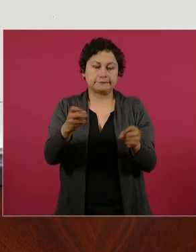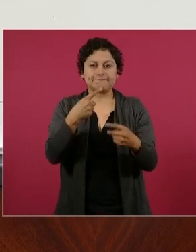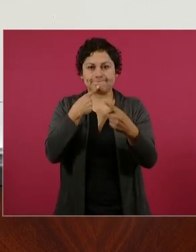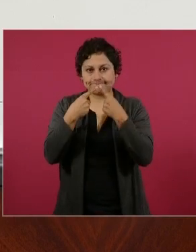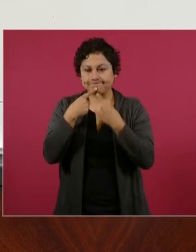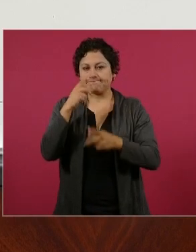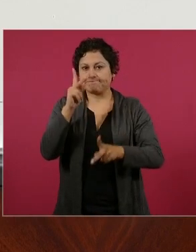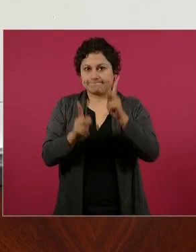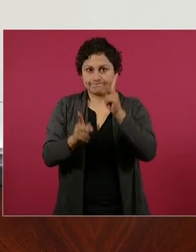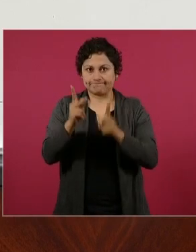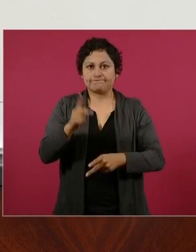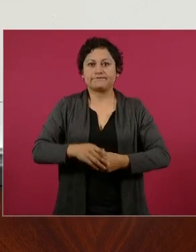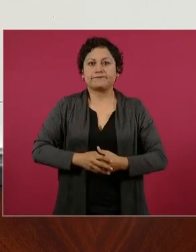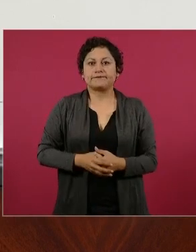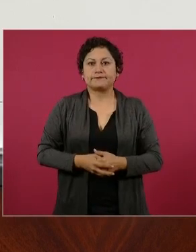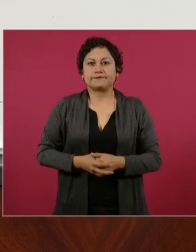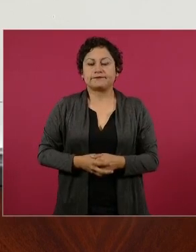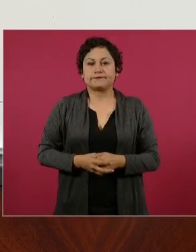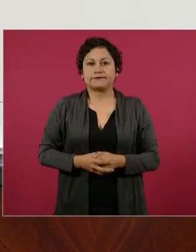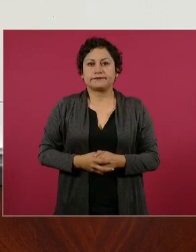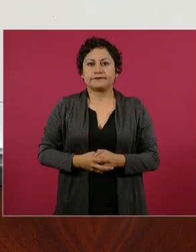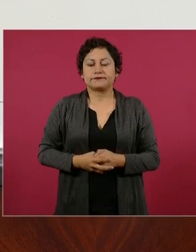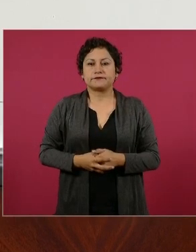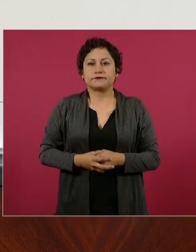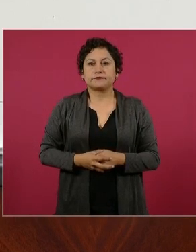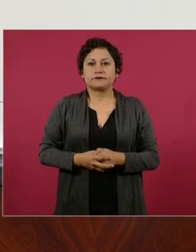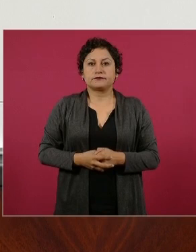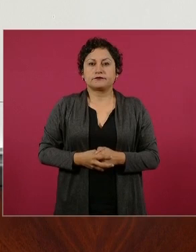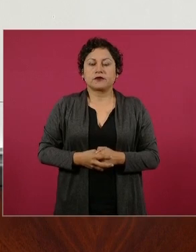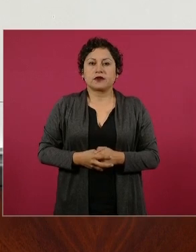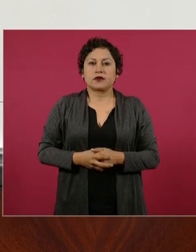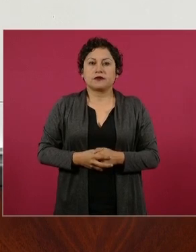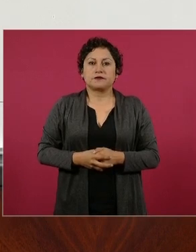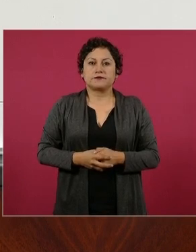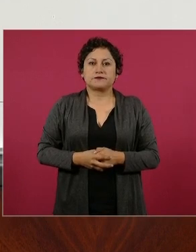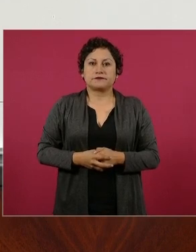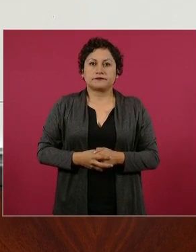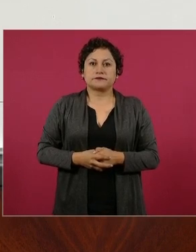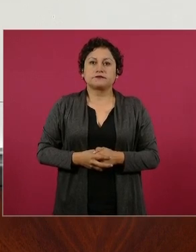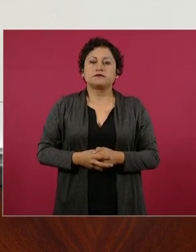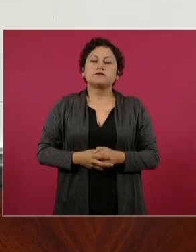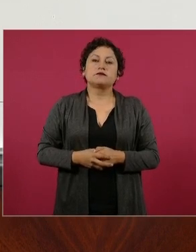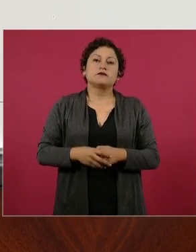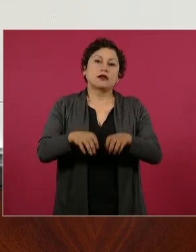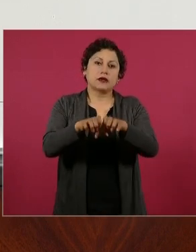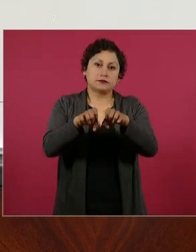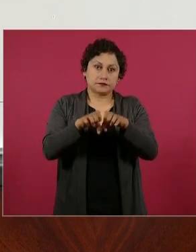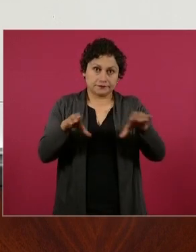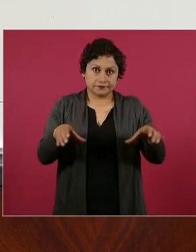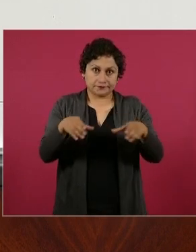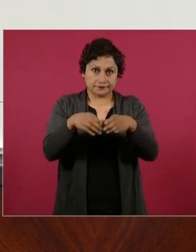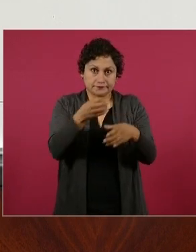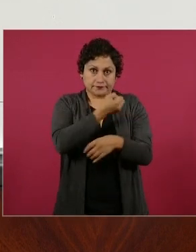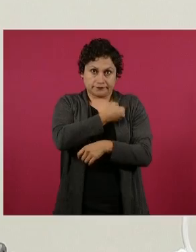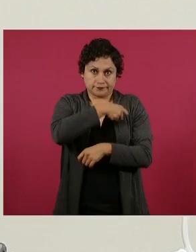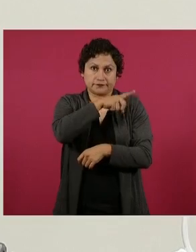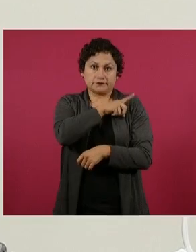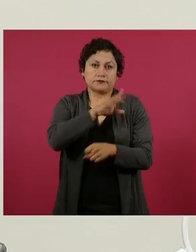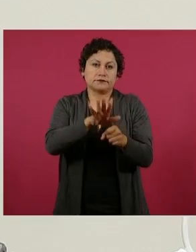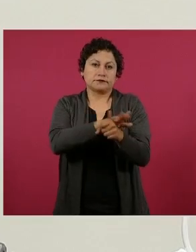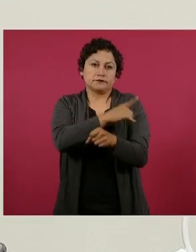este lunes se reunió el gabinete de salud porque el martes se presentó